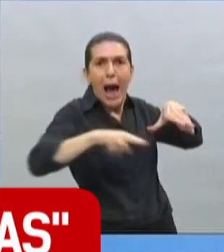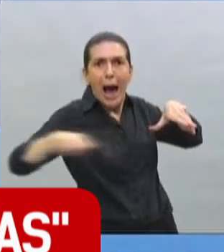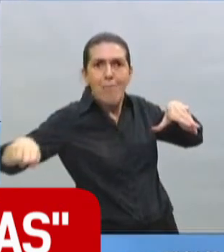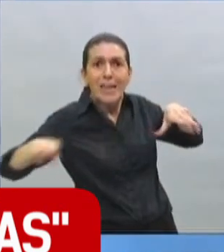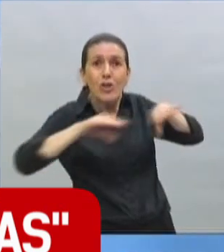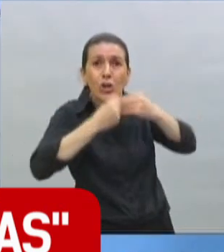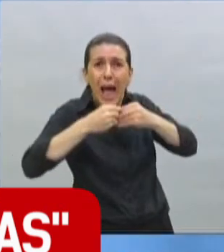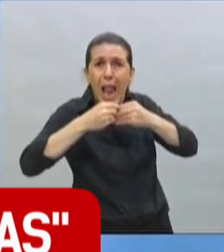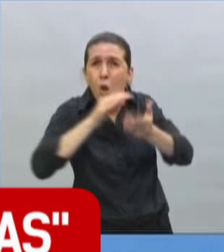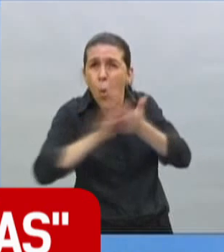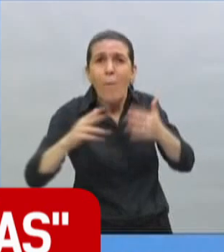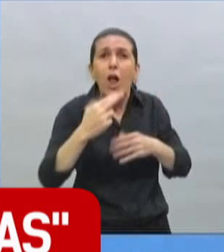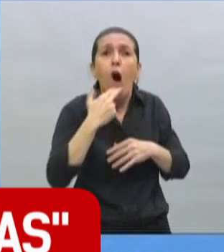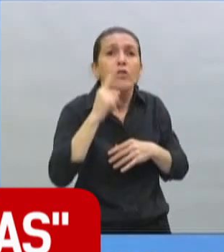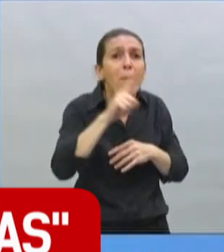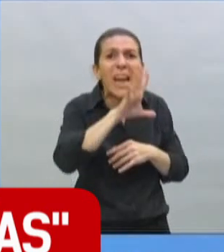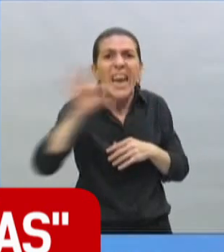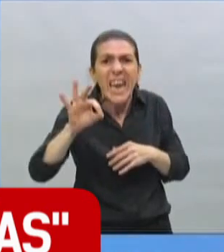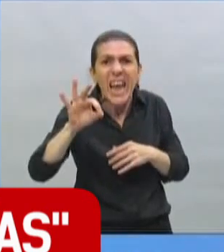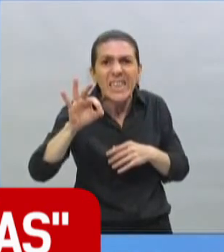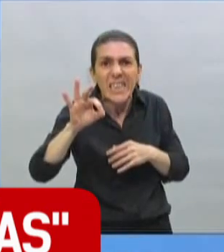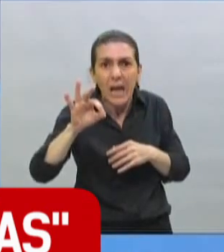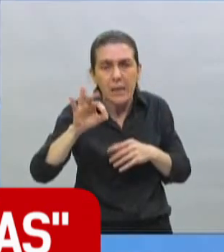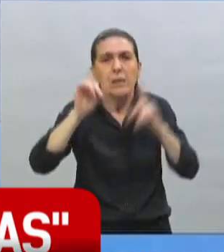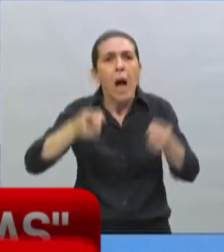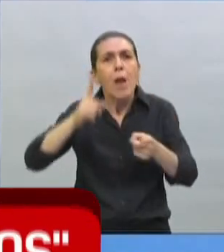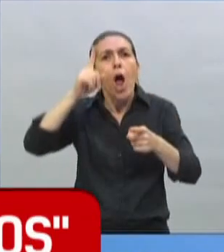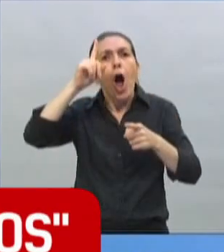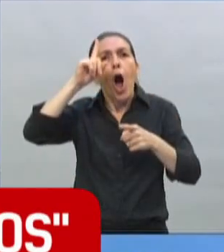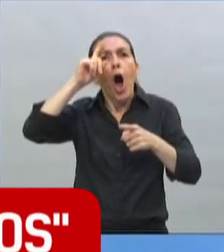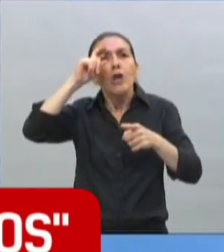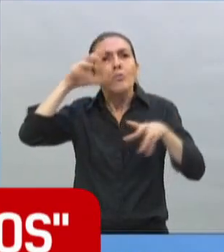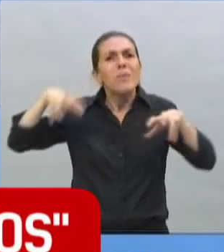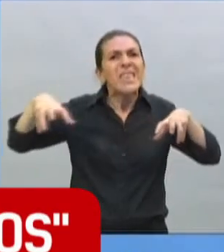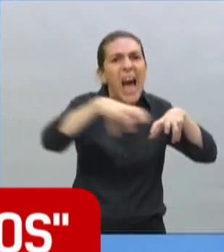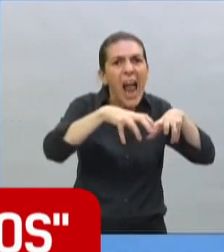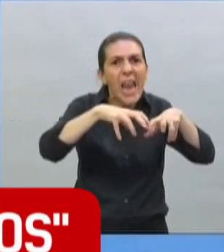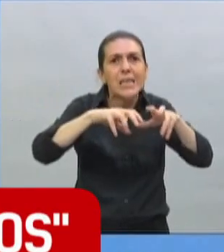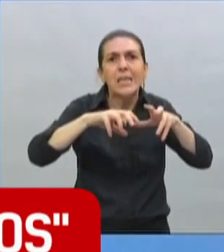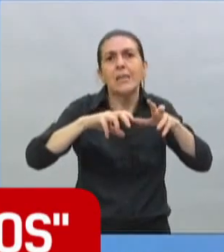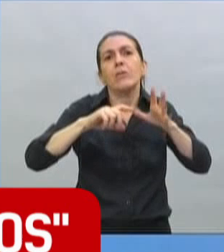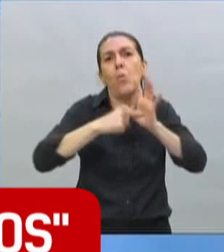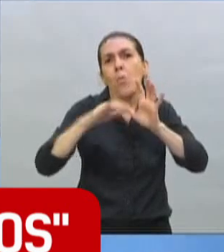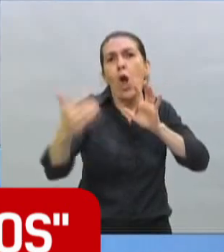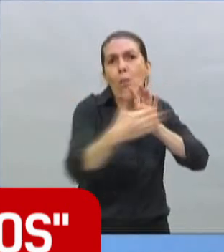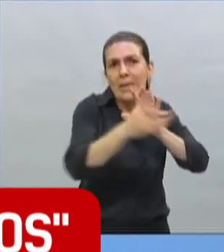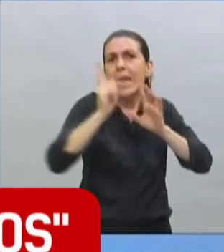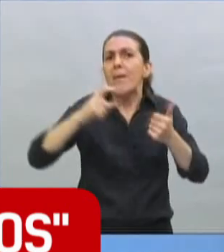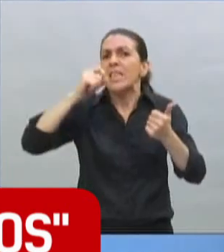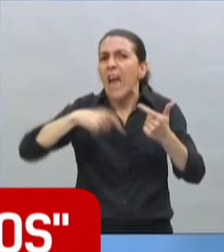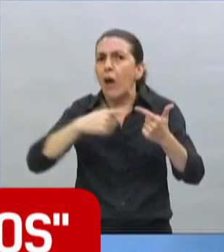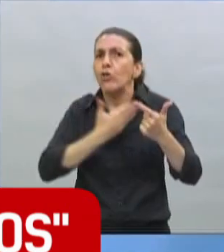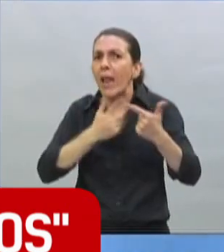11.518 camas. 12 hospitales modulares, que no solo están en el Gran Buenos Aires, están en provincias como Chaco o Santa